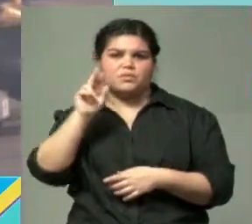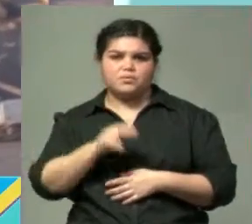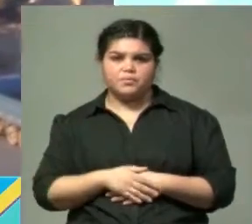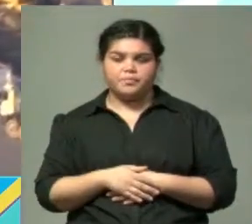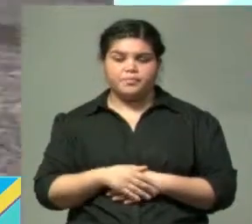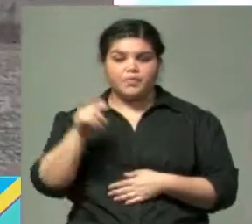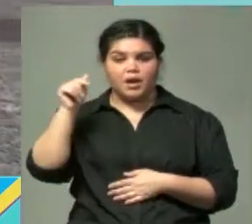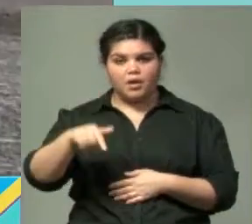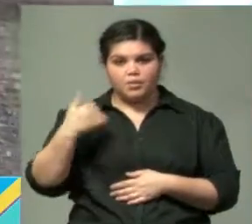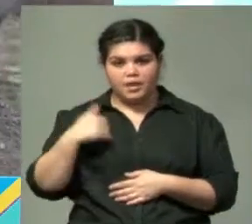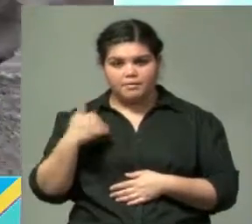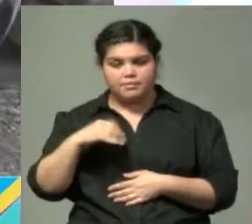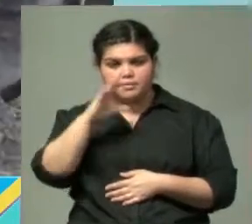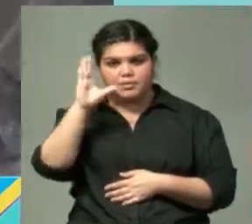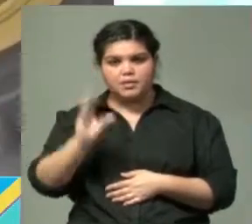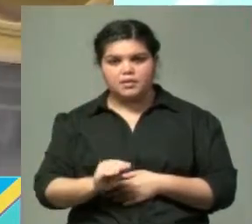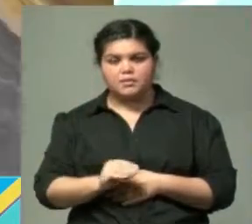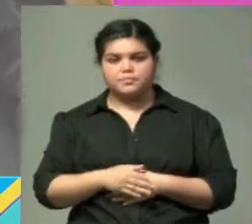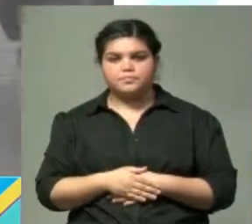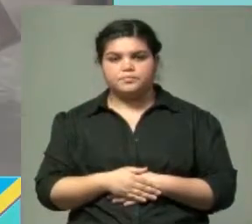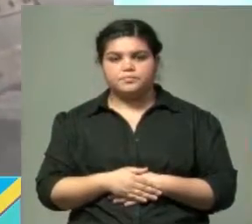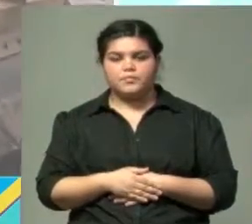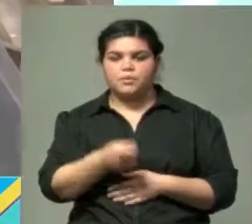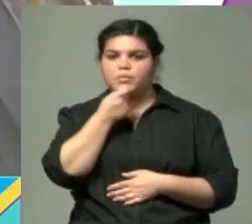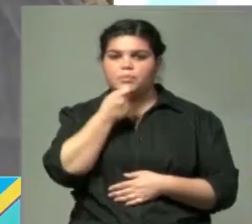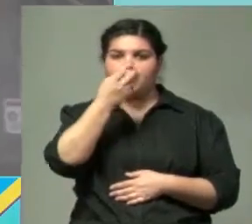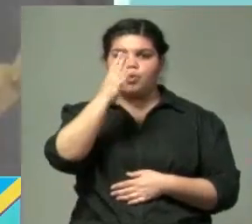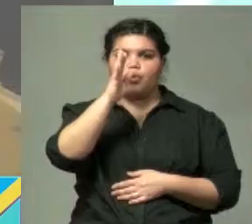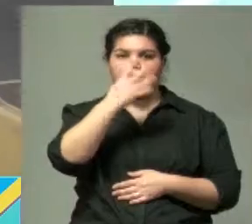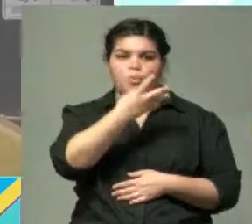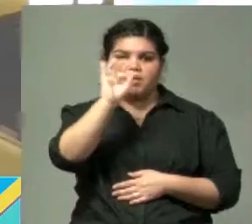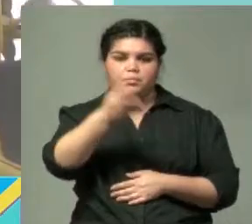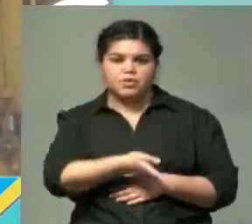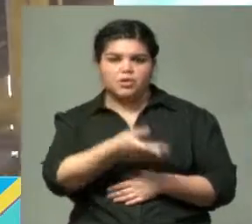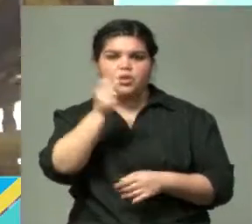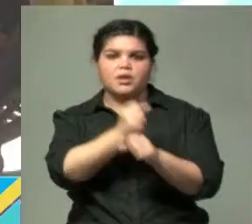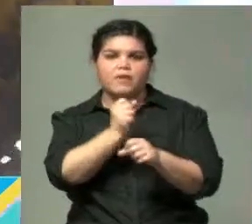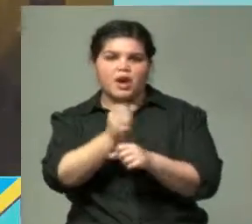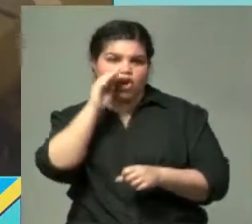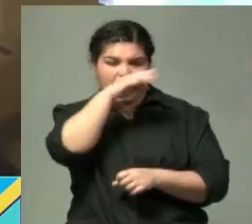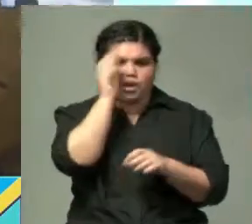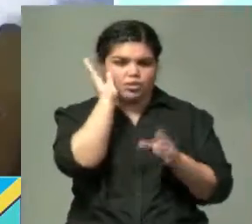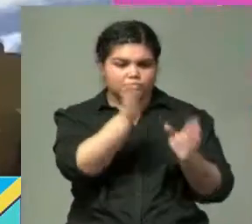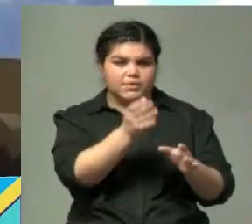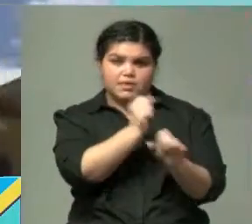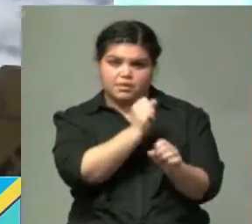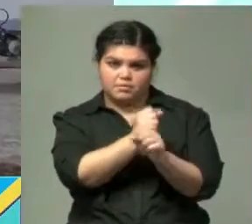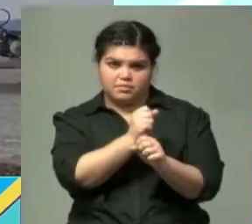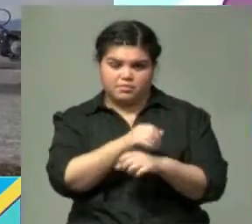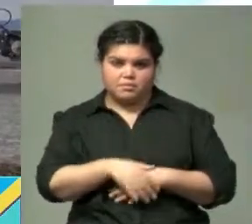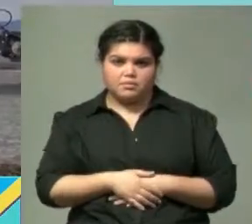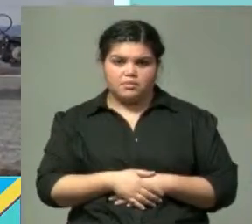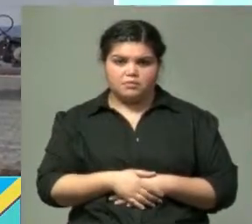hoy una situación en Argentina donde, por ejemplo, el 40% de los trabajadores están en negro, ¿no? Sí. Si vamos a